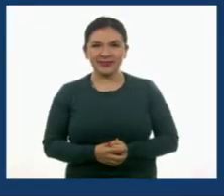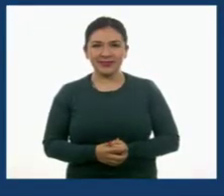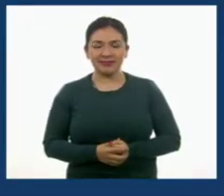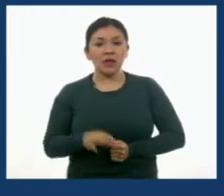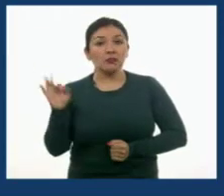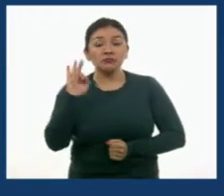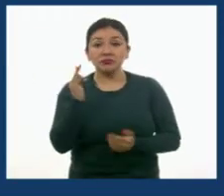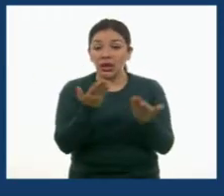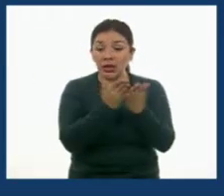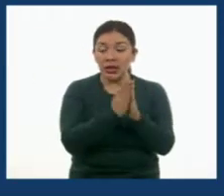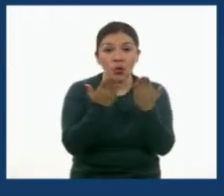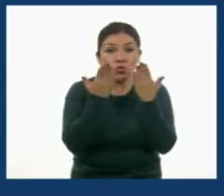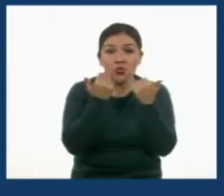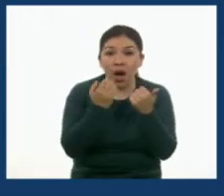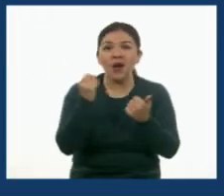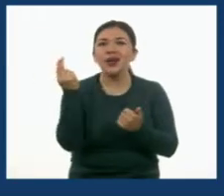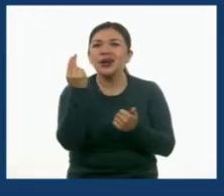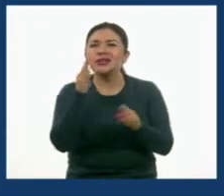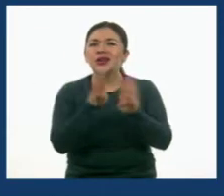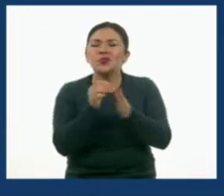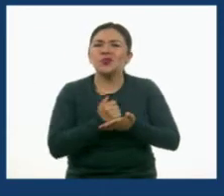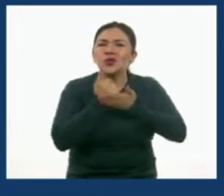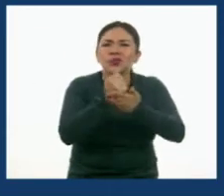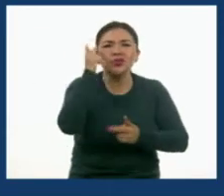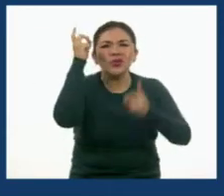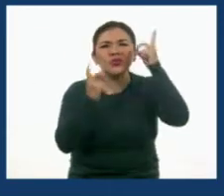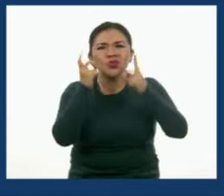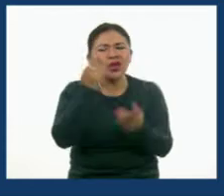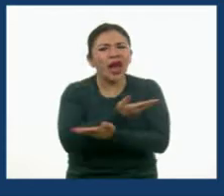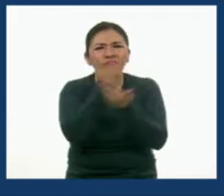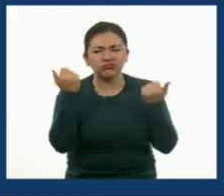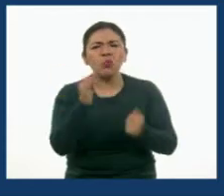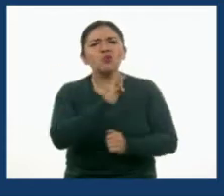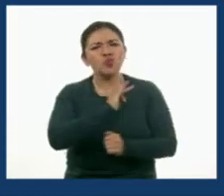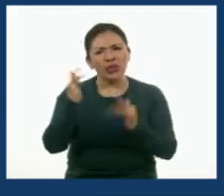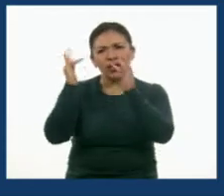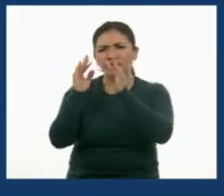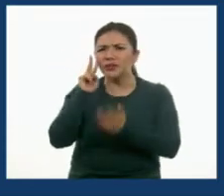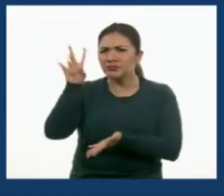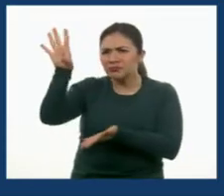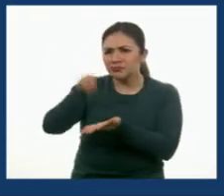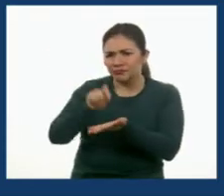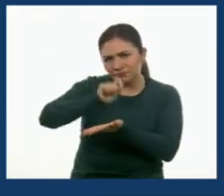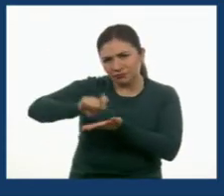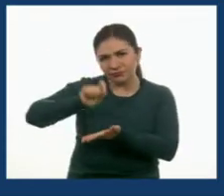Si no tienes el libro de texto o necesitas ayuda para responder las preguntas, contáctanos.